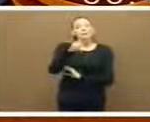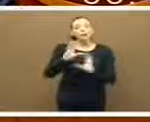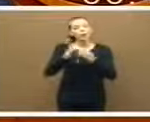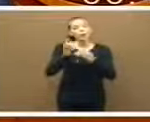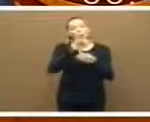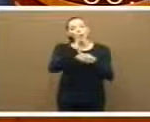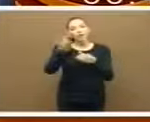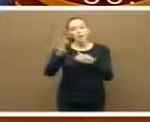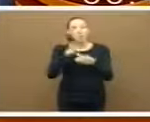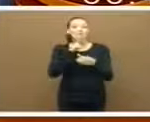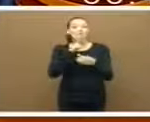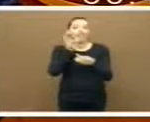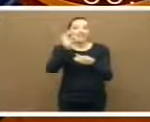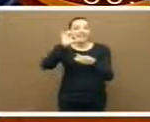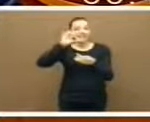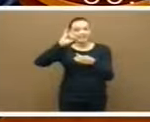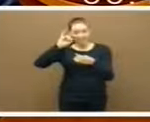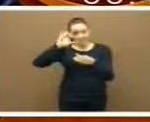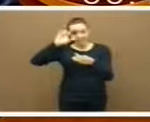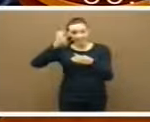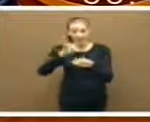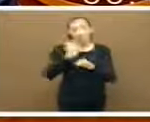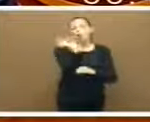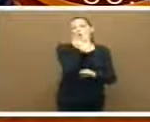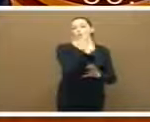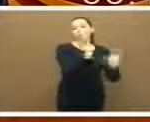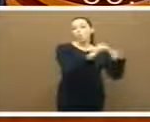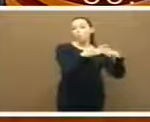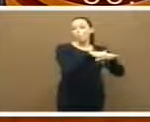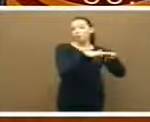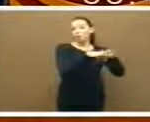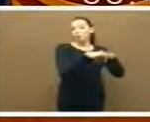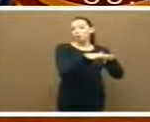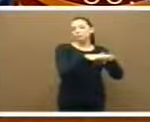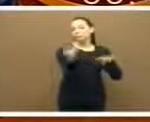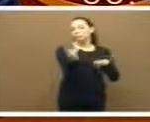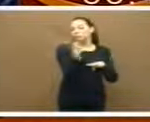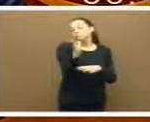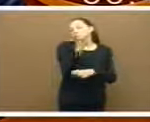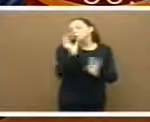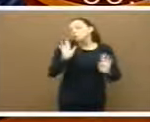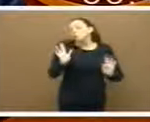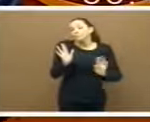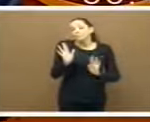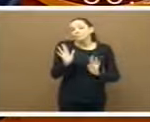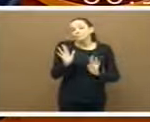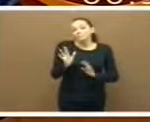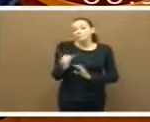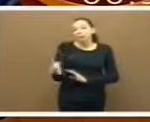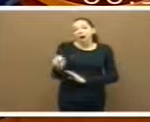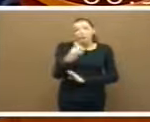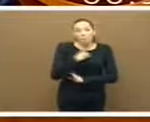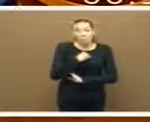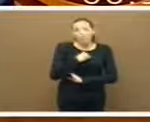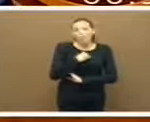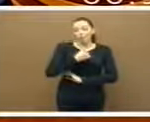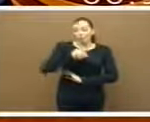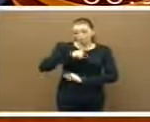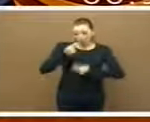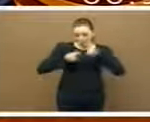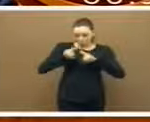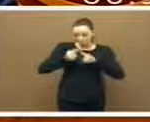Síes, y el Grupo Mixto, el PRESCRE, porque han creído oportuno no apoyar la única alternativa que en